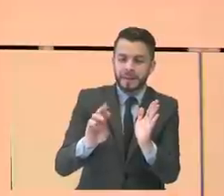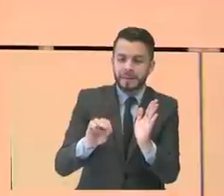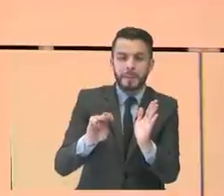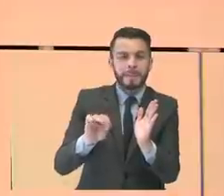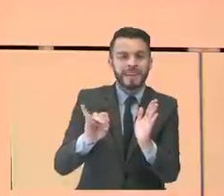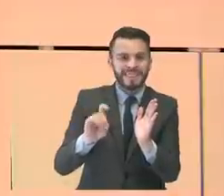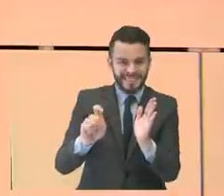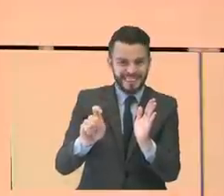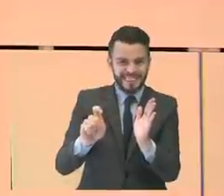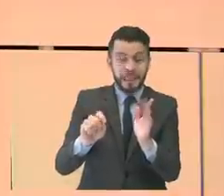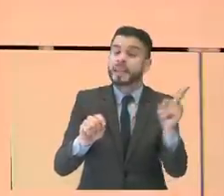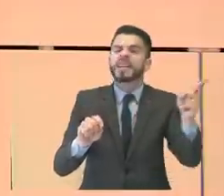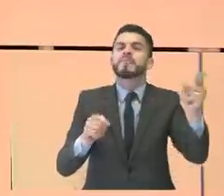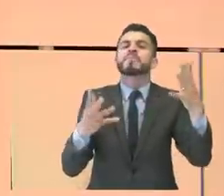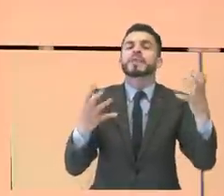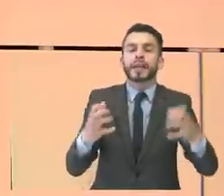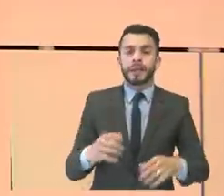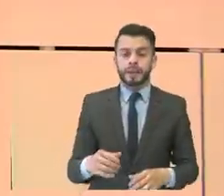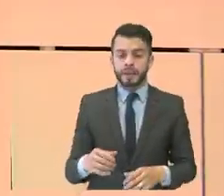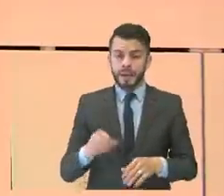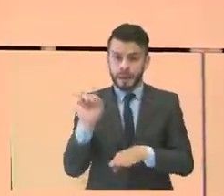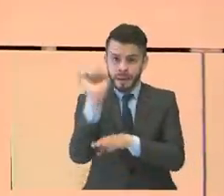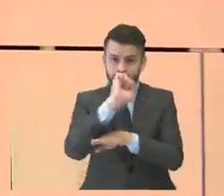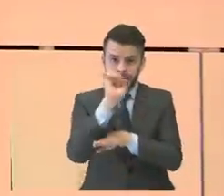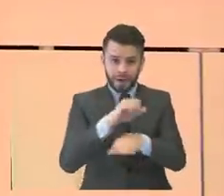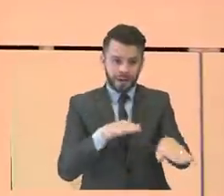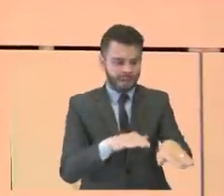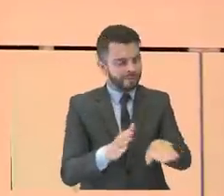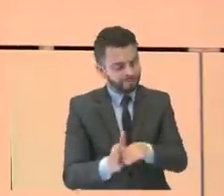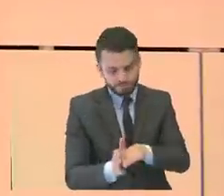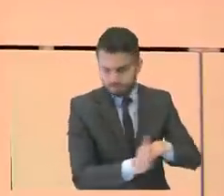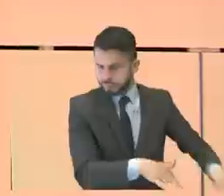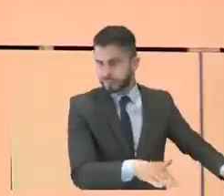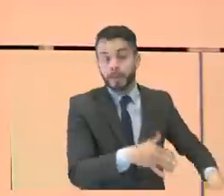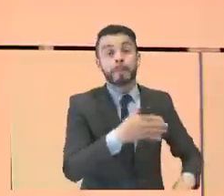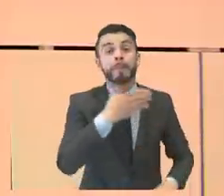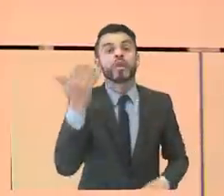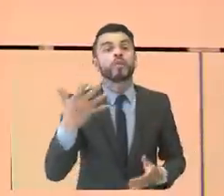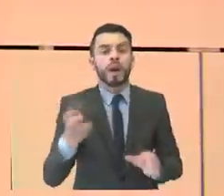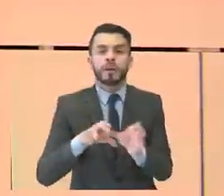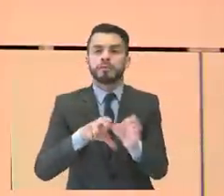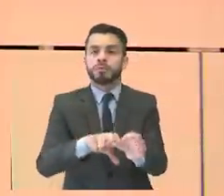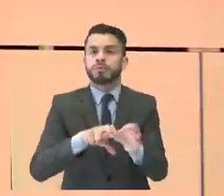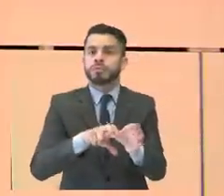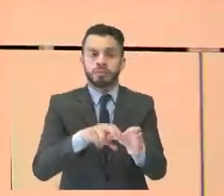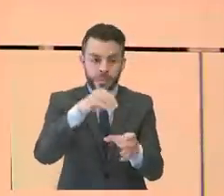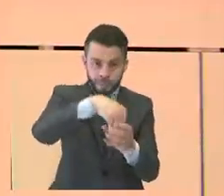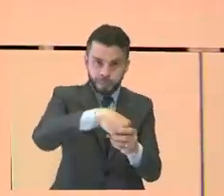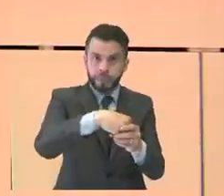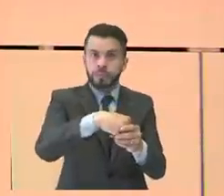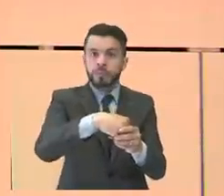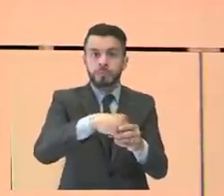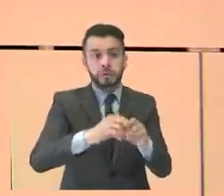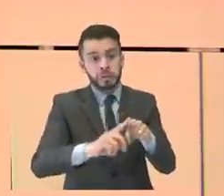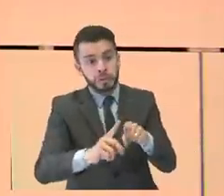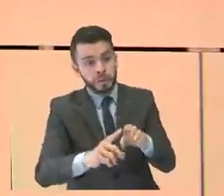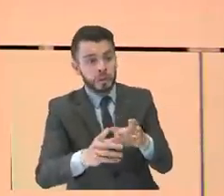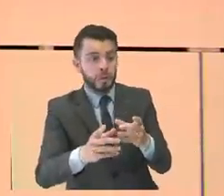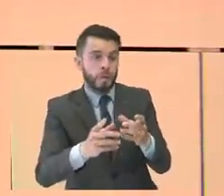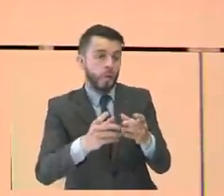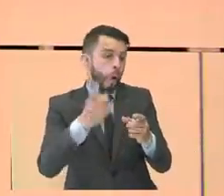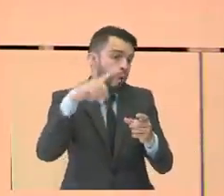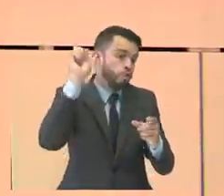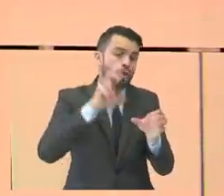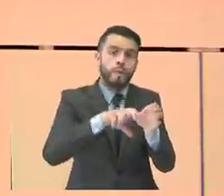particular y darle mucho más espacio al transporte público. Limpio, limpio, no a